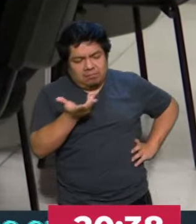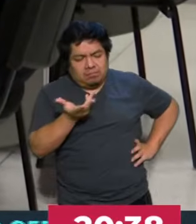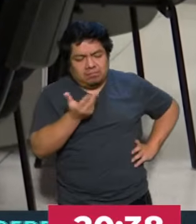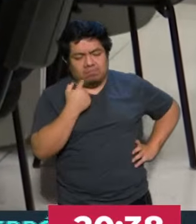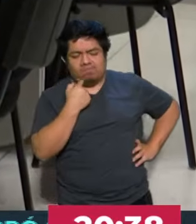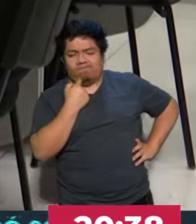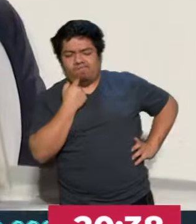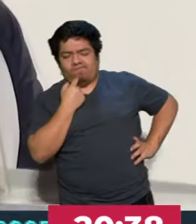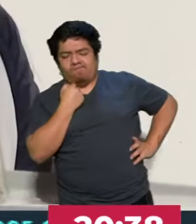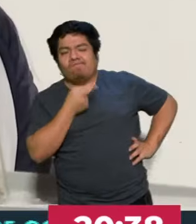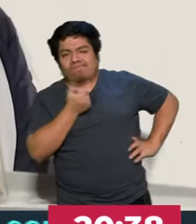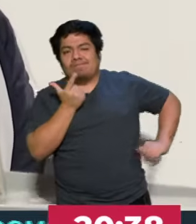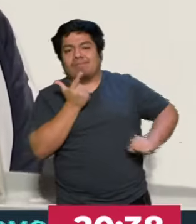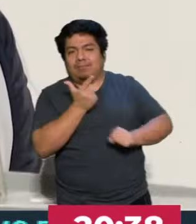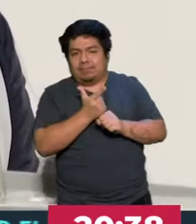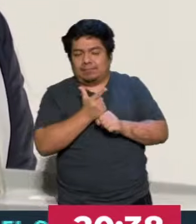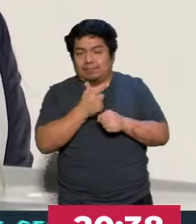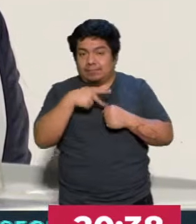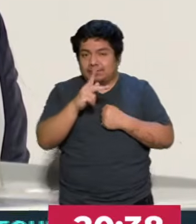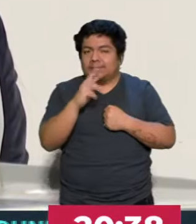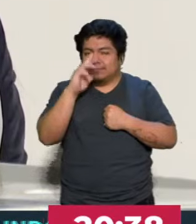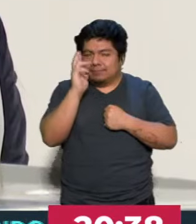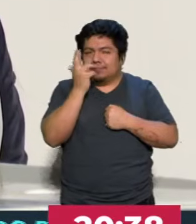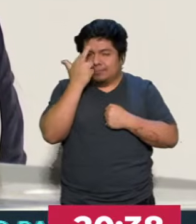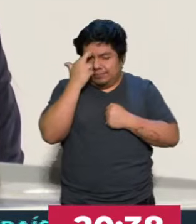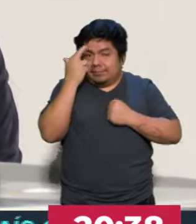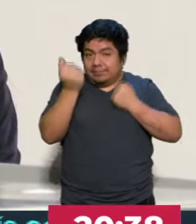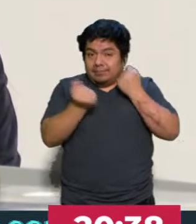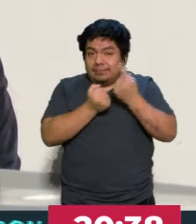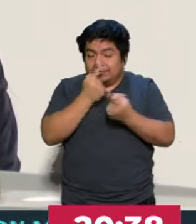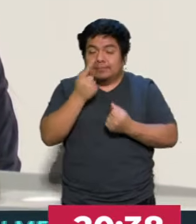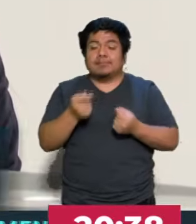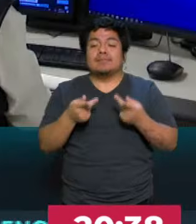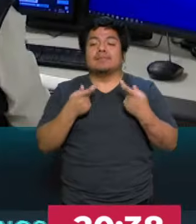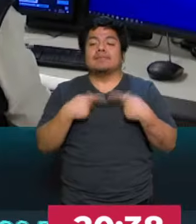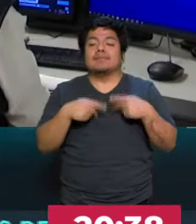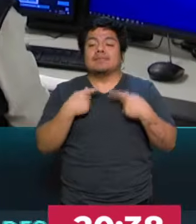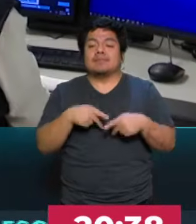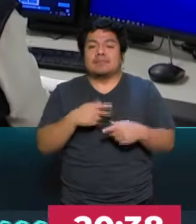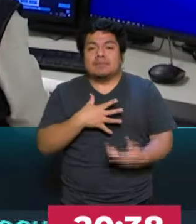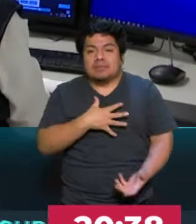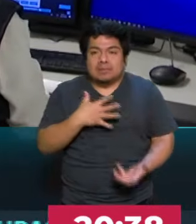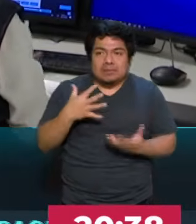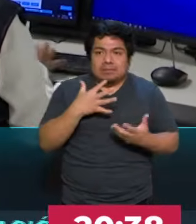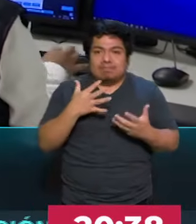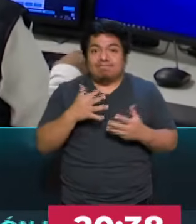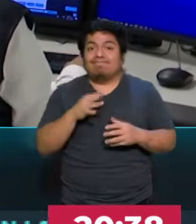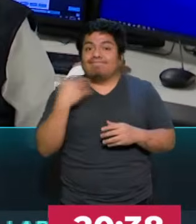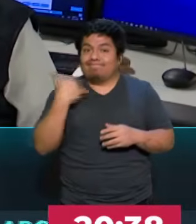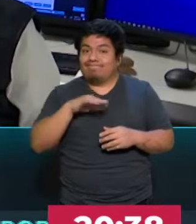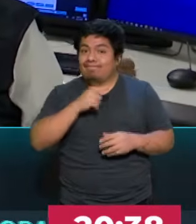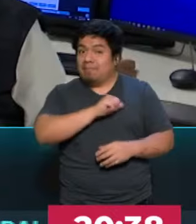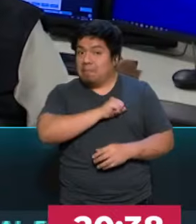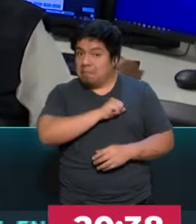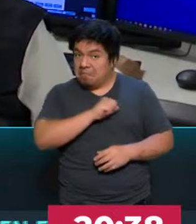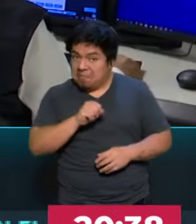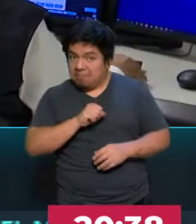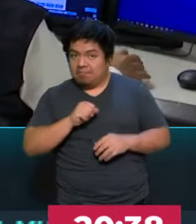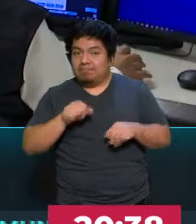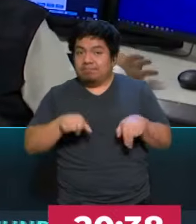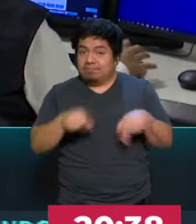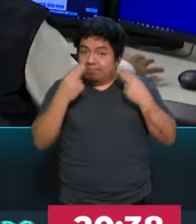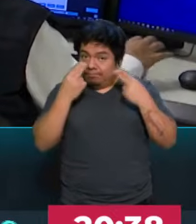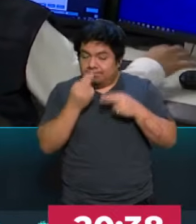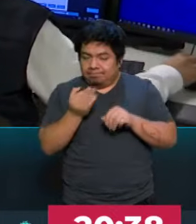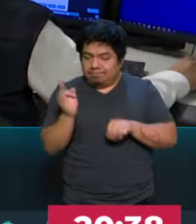este proceso, pero sí hay que señalar que hay personas que tienen dolo e inteligencia y pueden presentar en la broma en la